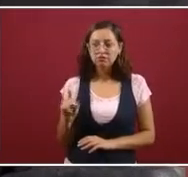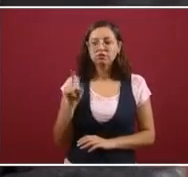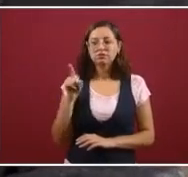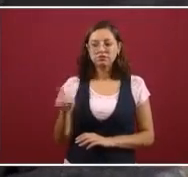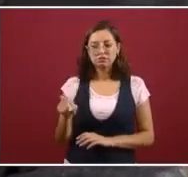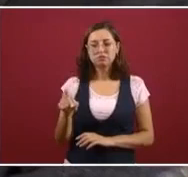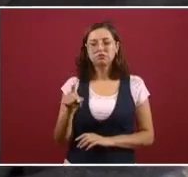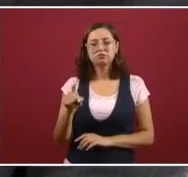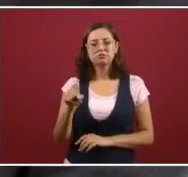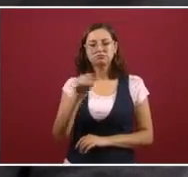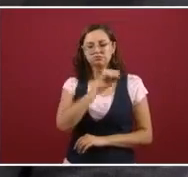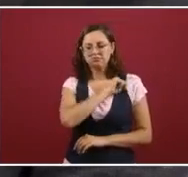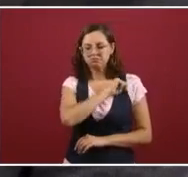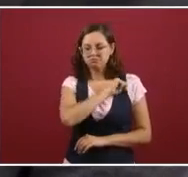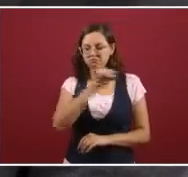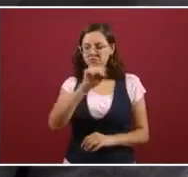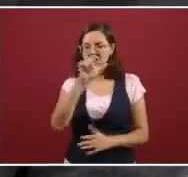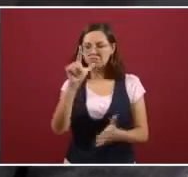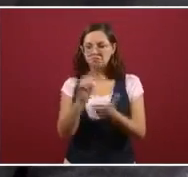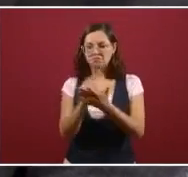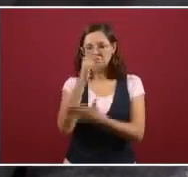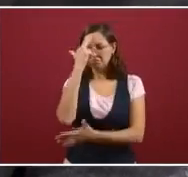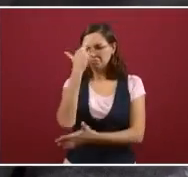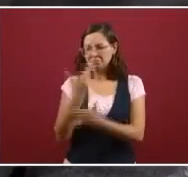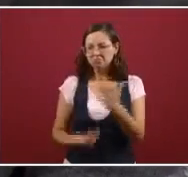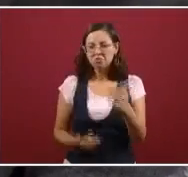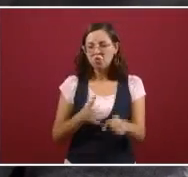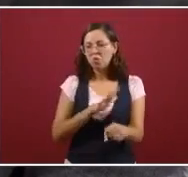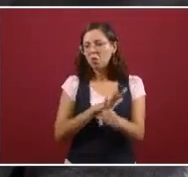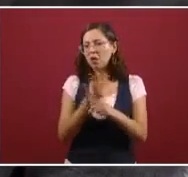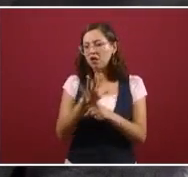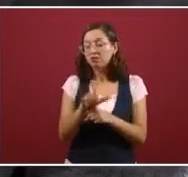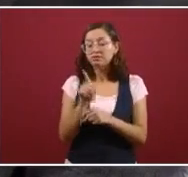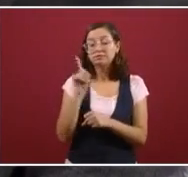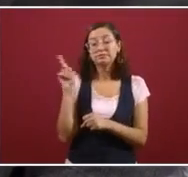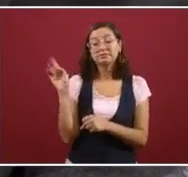delito de complicidad.